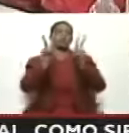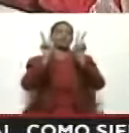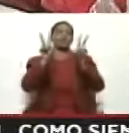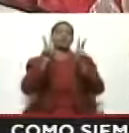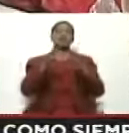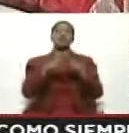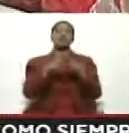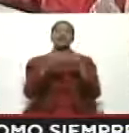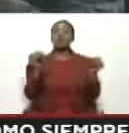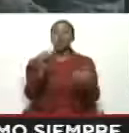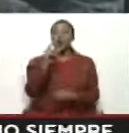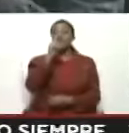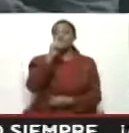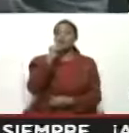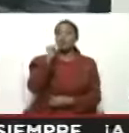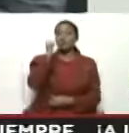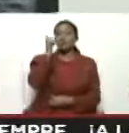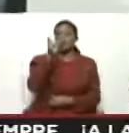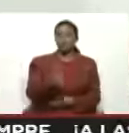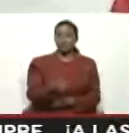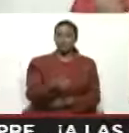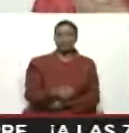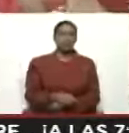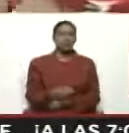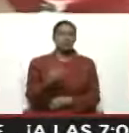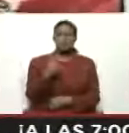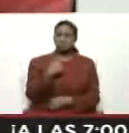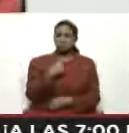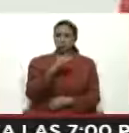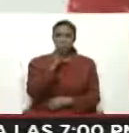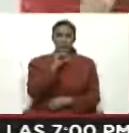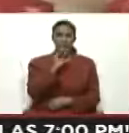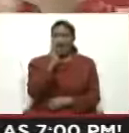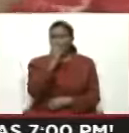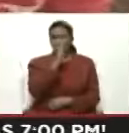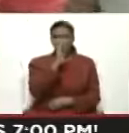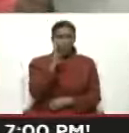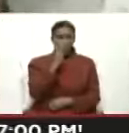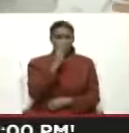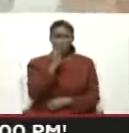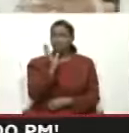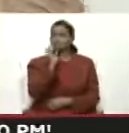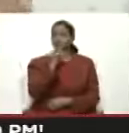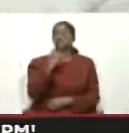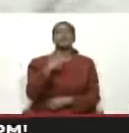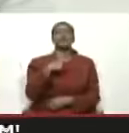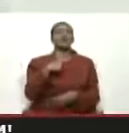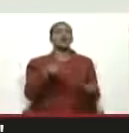los últimos años. No tenemos duda de eso. Y además nos estamos preparando.